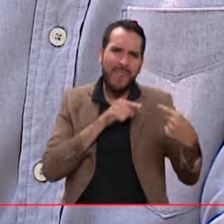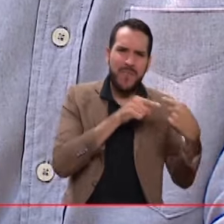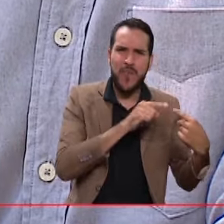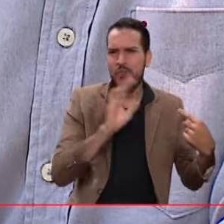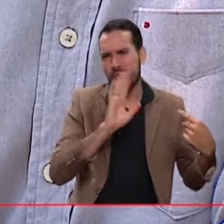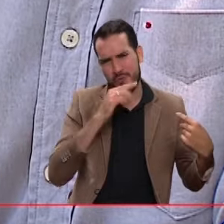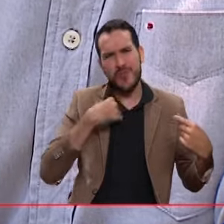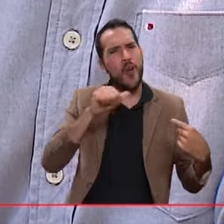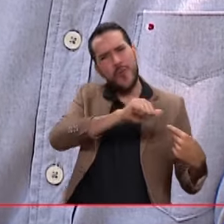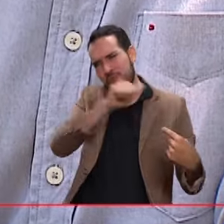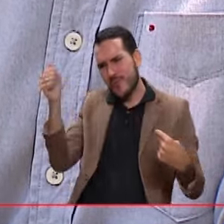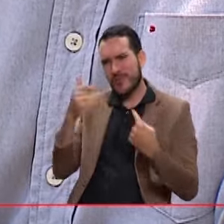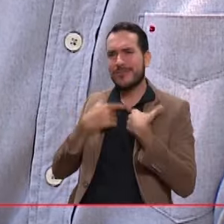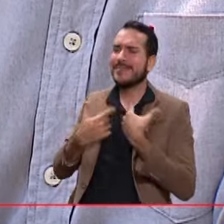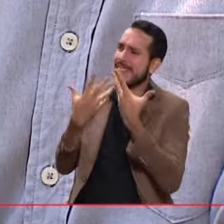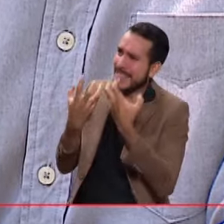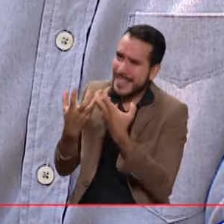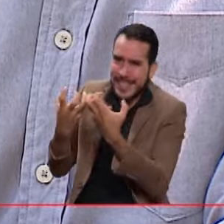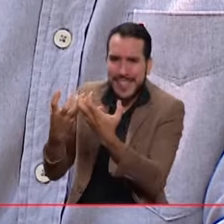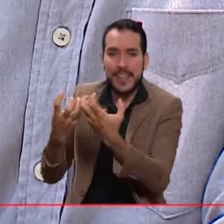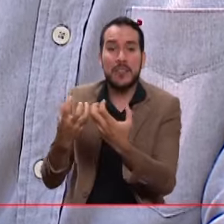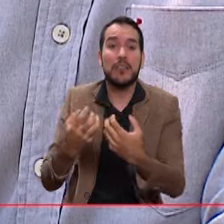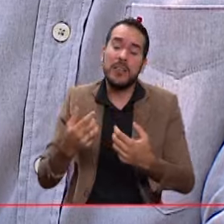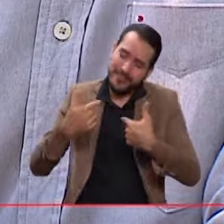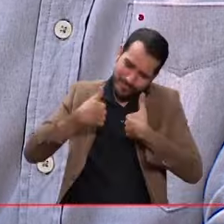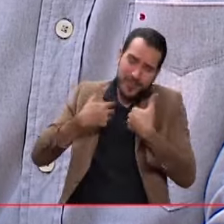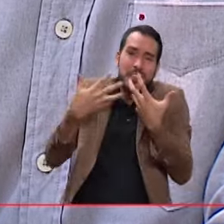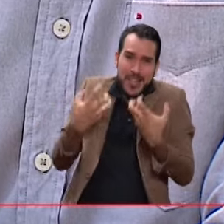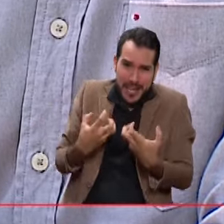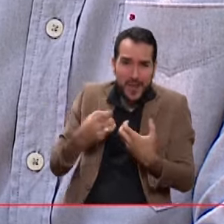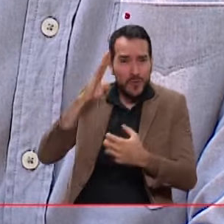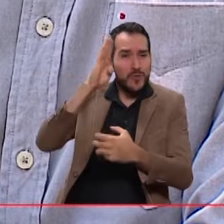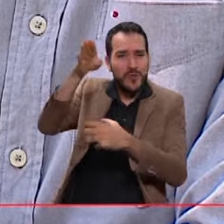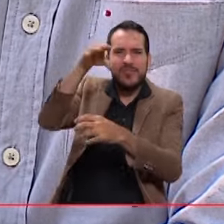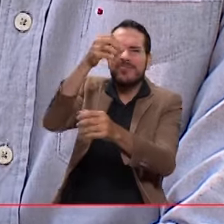pues, para lograrlo, lo haría.